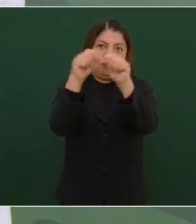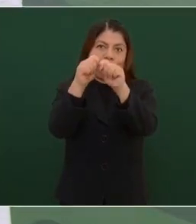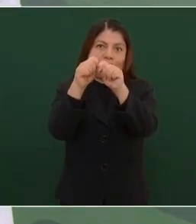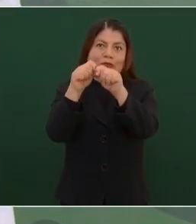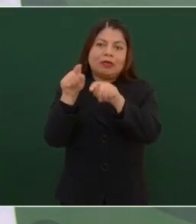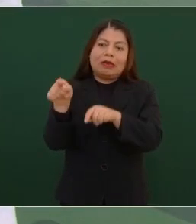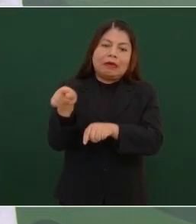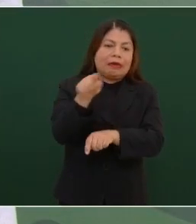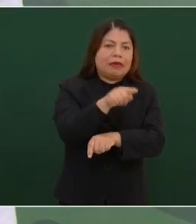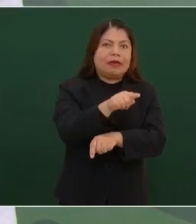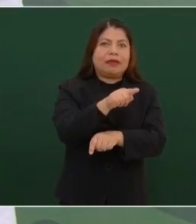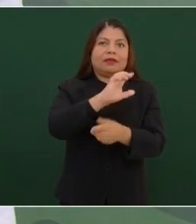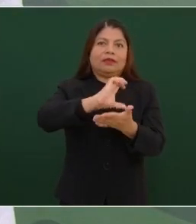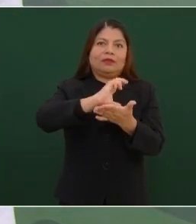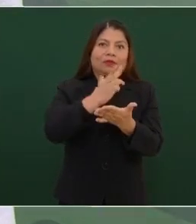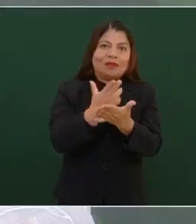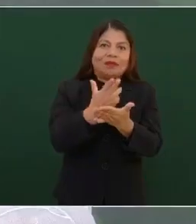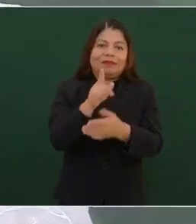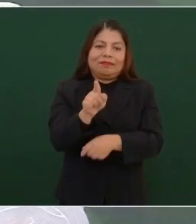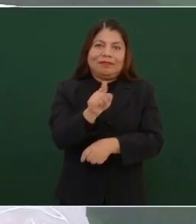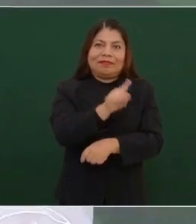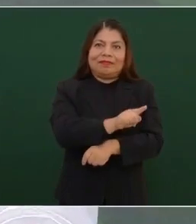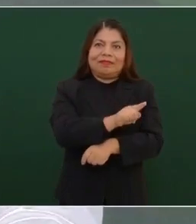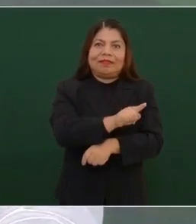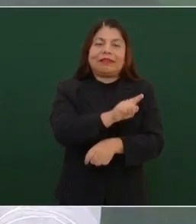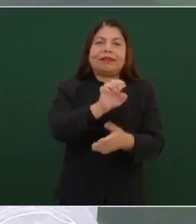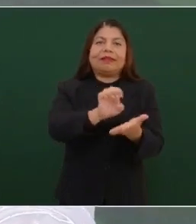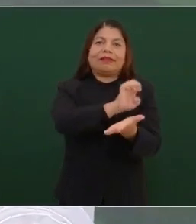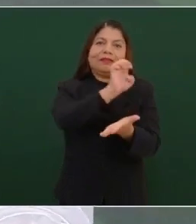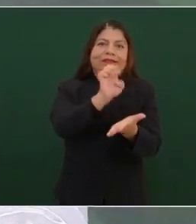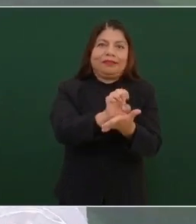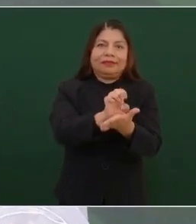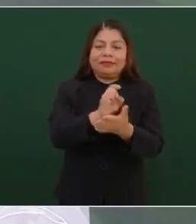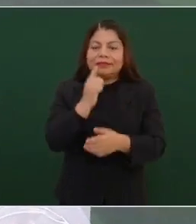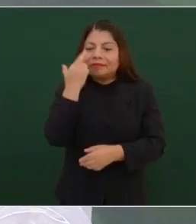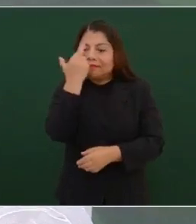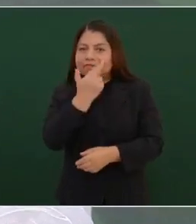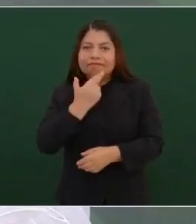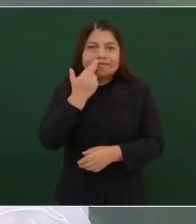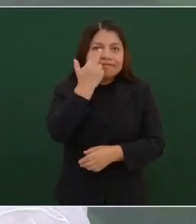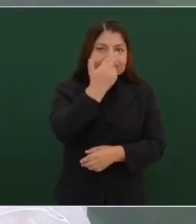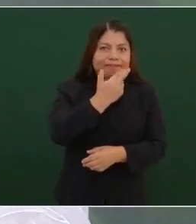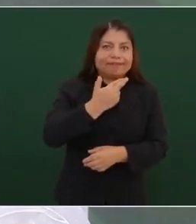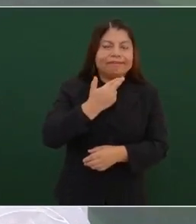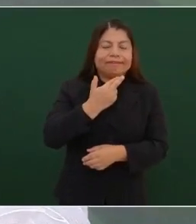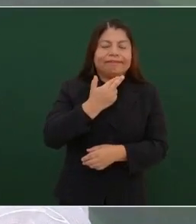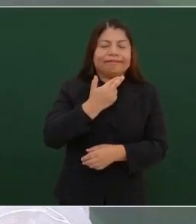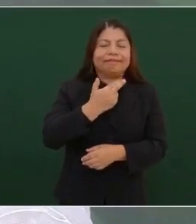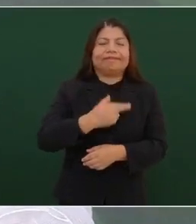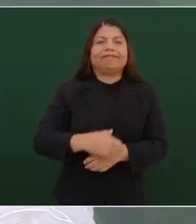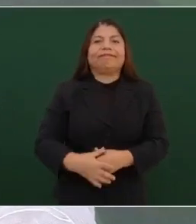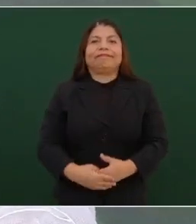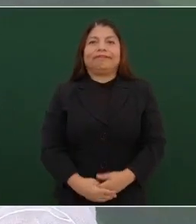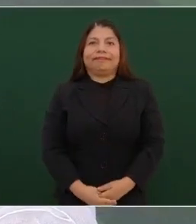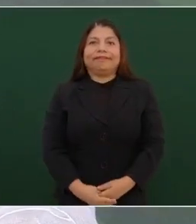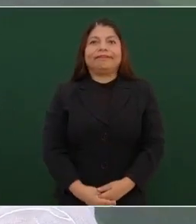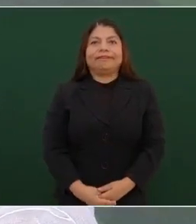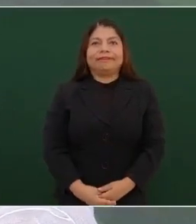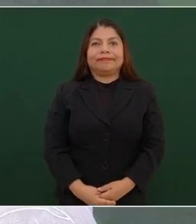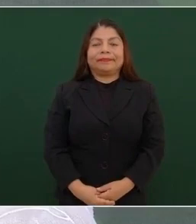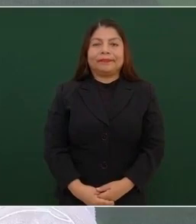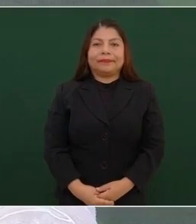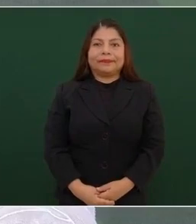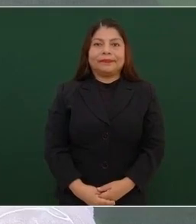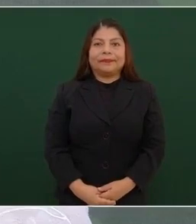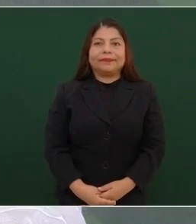a Escárcega. De modo que vamos a tener una idea de